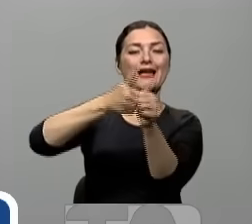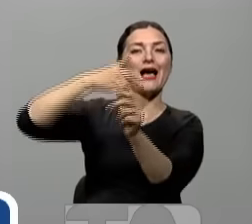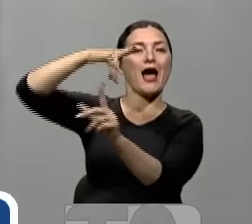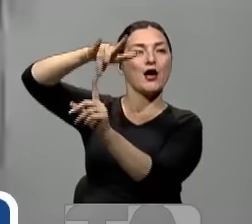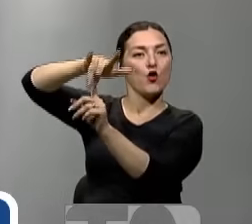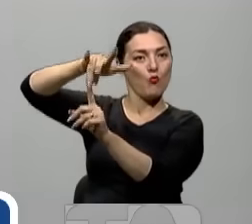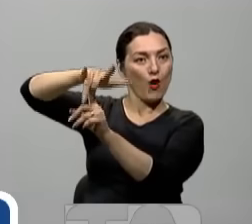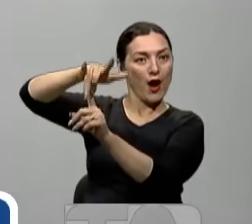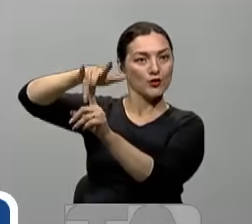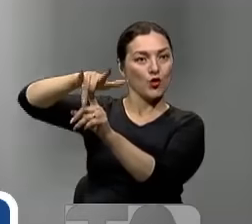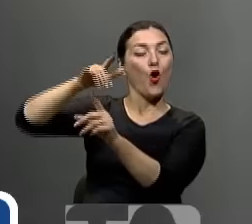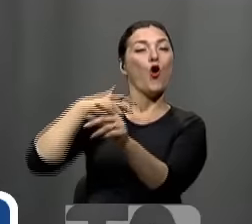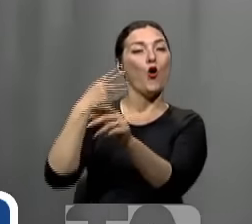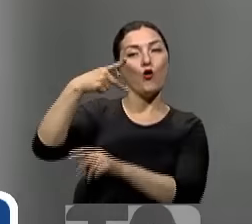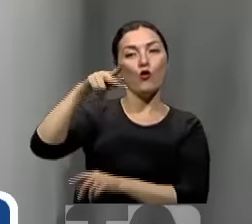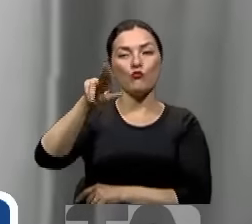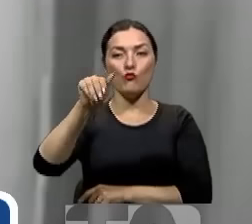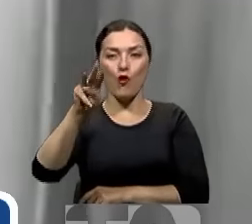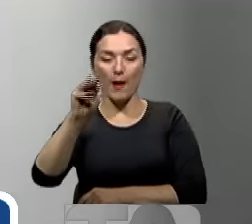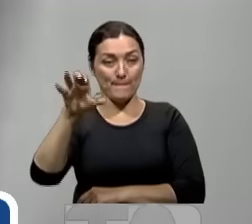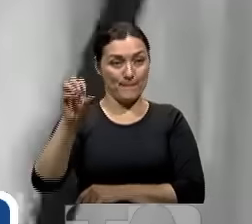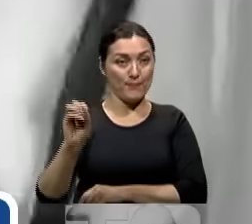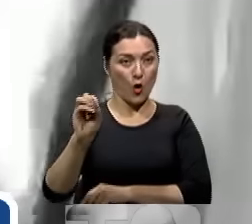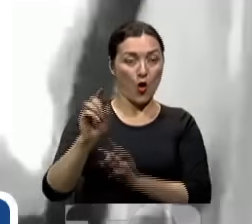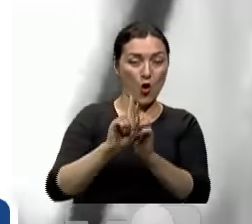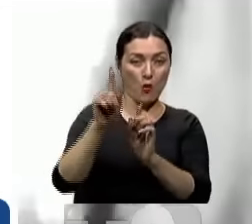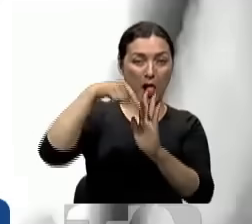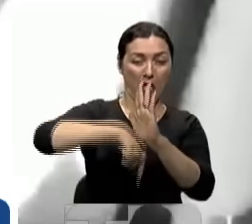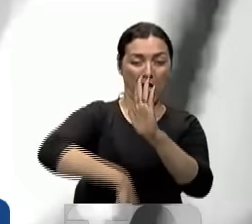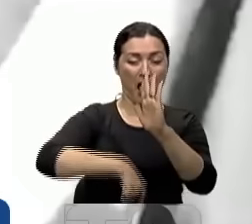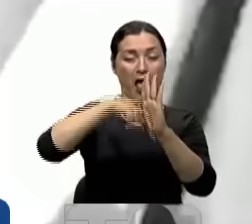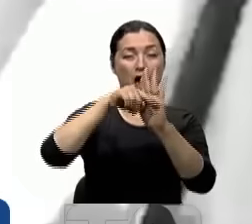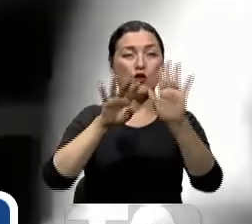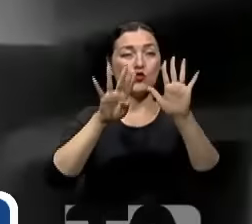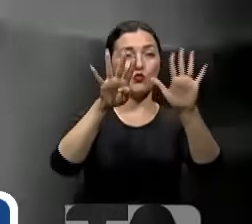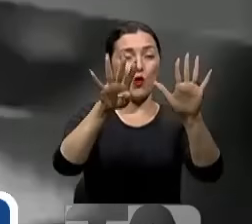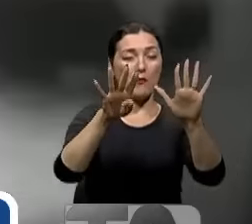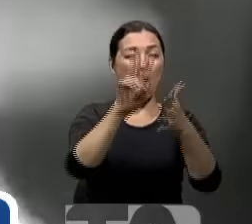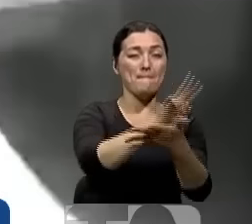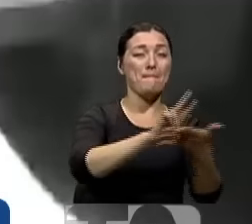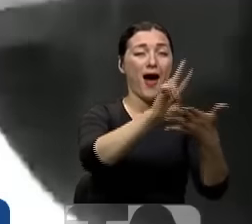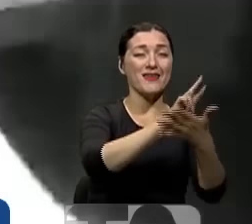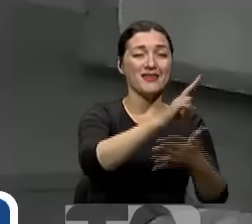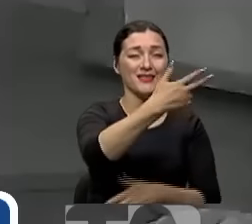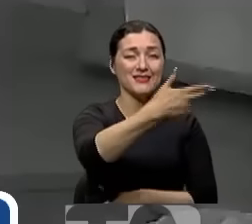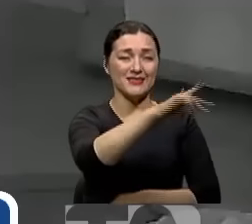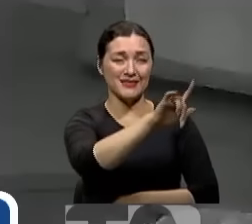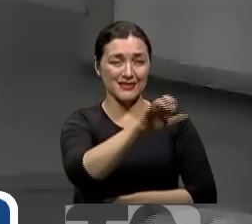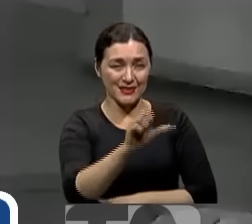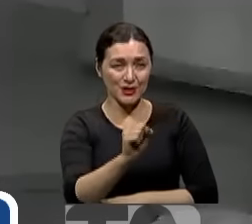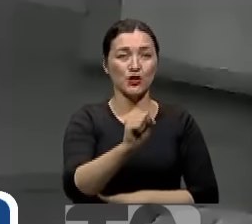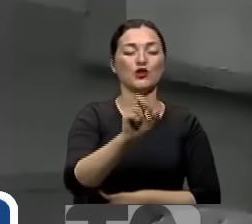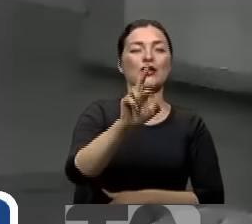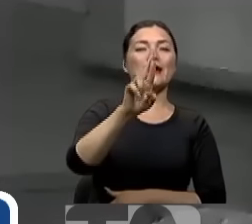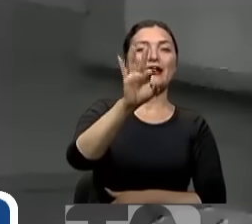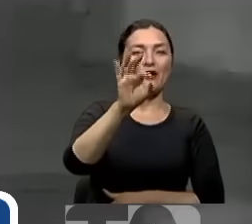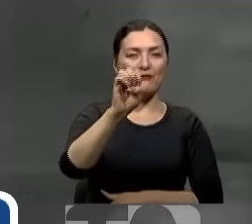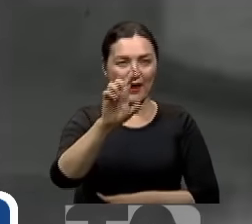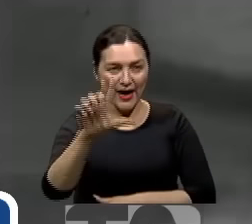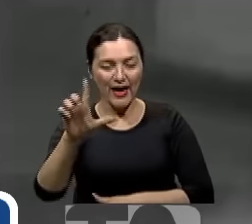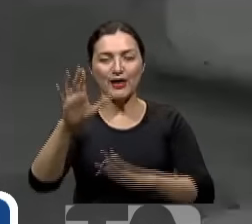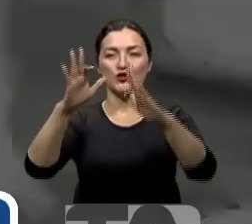de 9 kilómetros. El sismo se sintió con muchísima fuerza en el Valle de los Chillos, en San Rafael, en Tumbaco, en Cumbayá y también